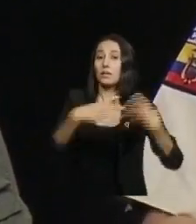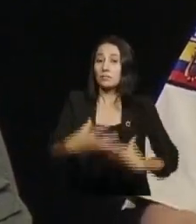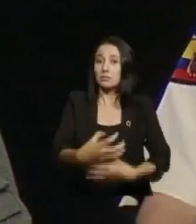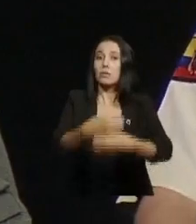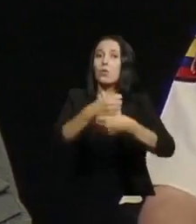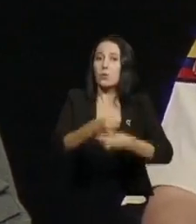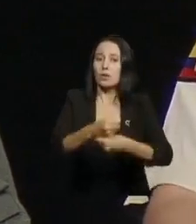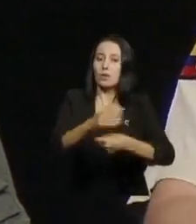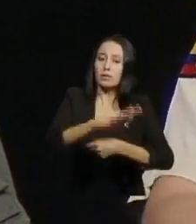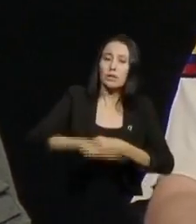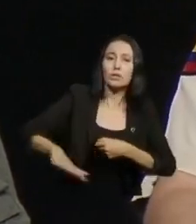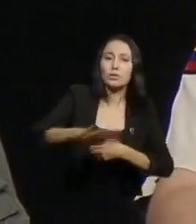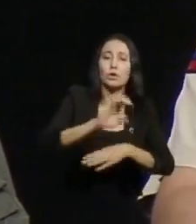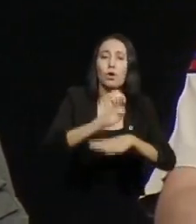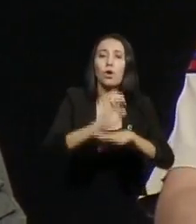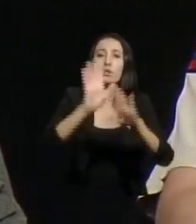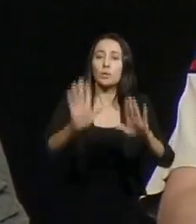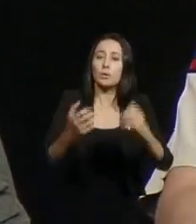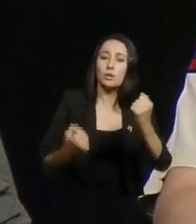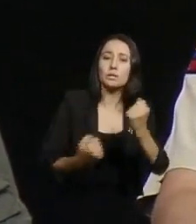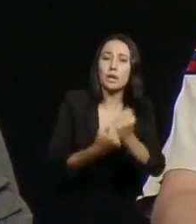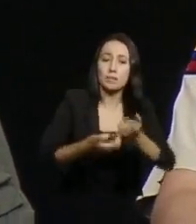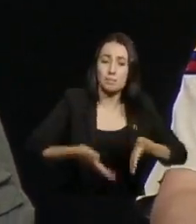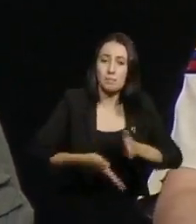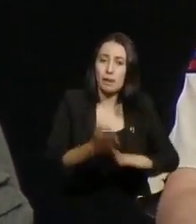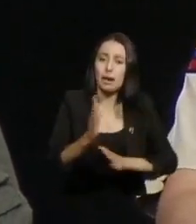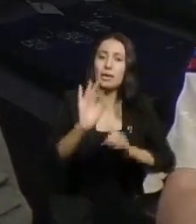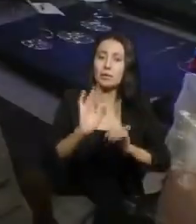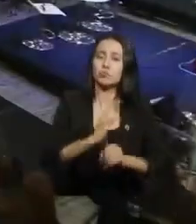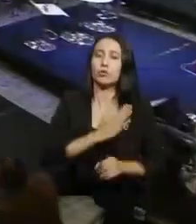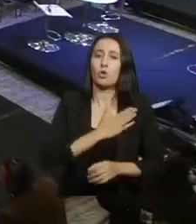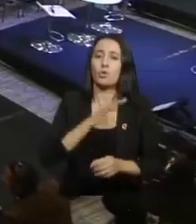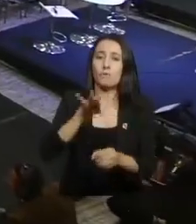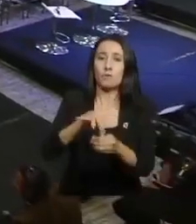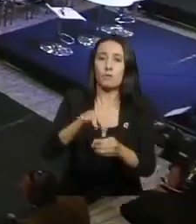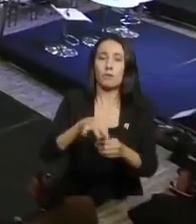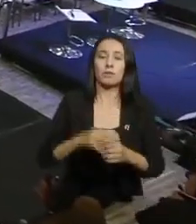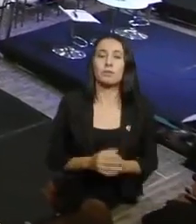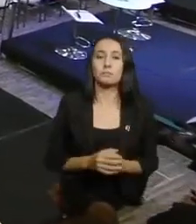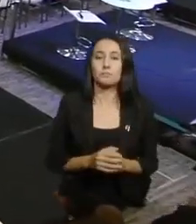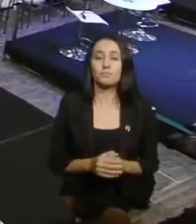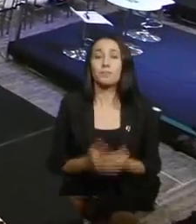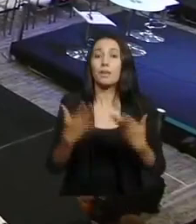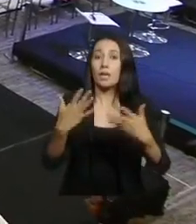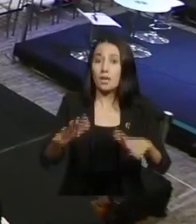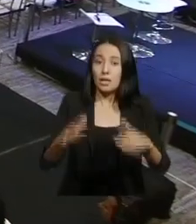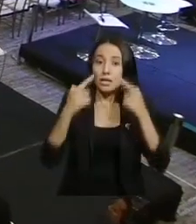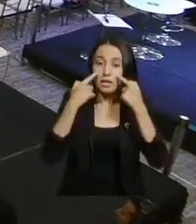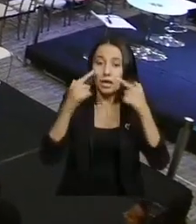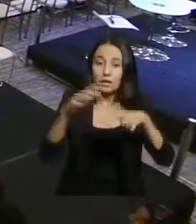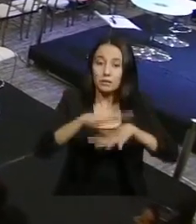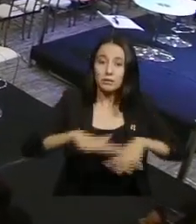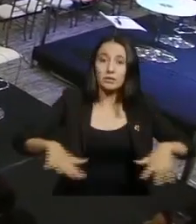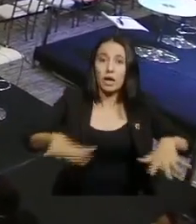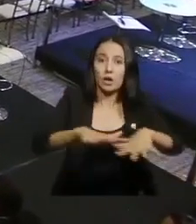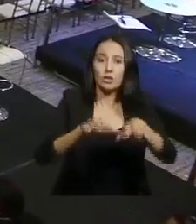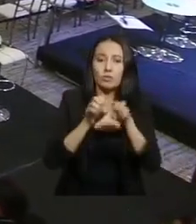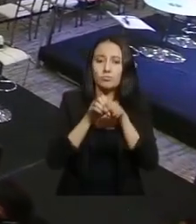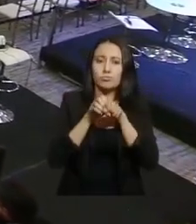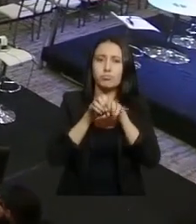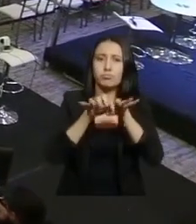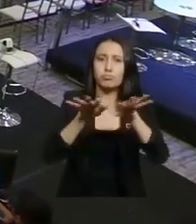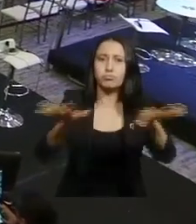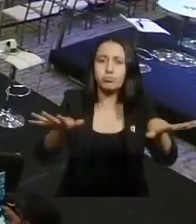seguridad de la ciudadanía que acude a ejercer el voto. Se ha realizado para fortalecer en territorio el despliegue de los